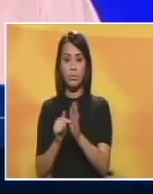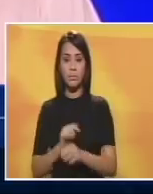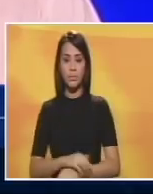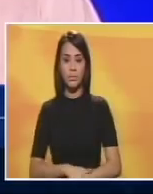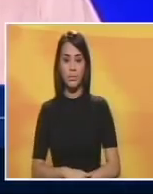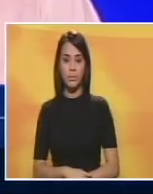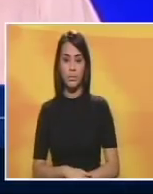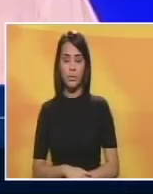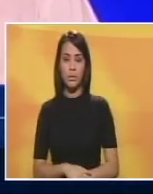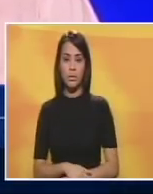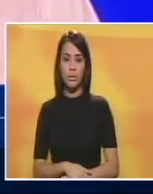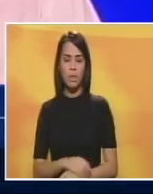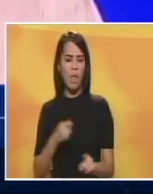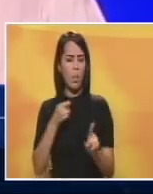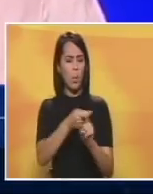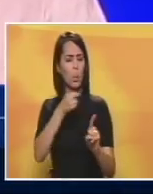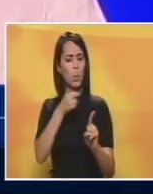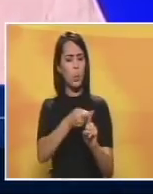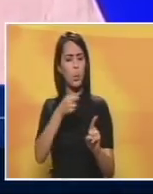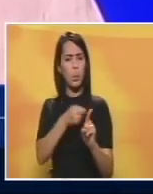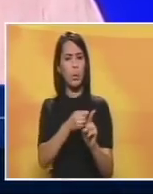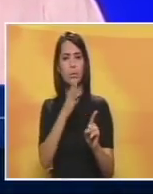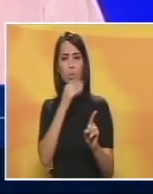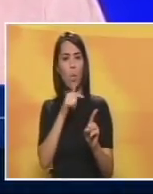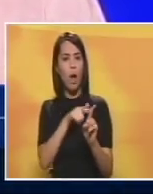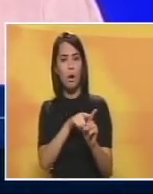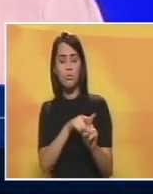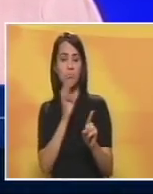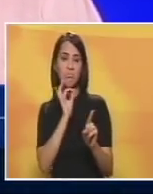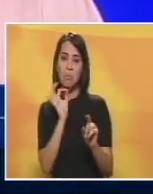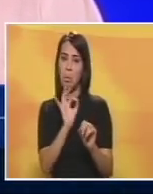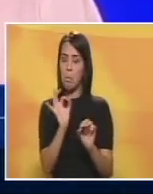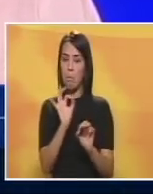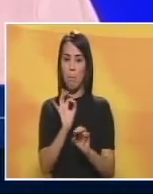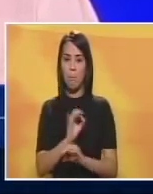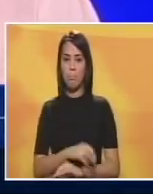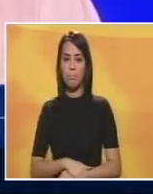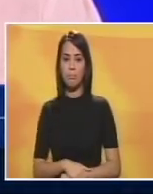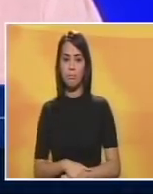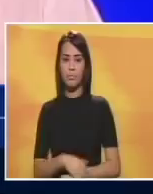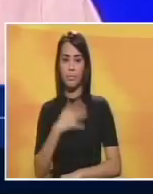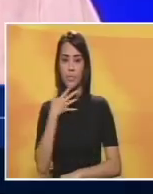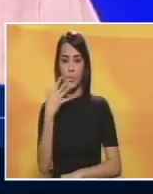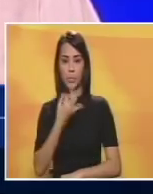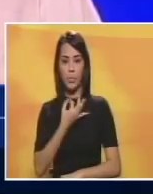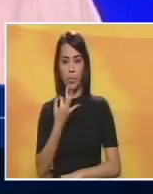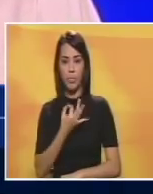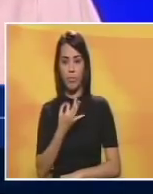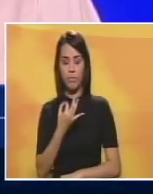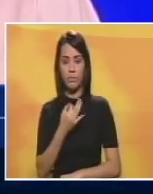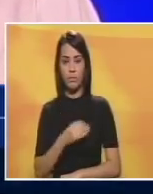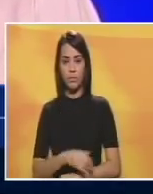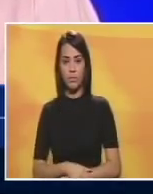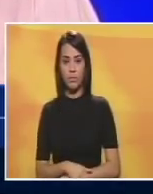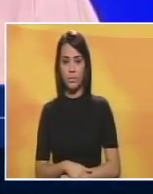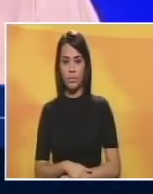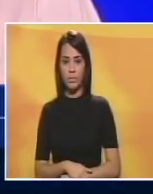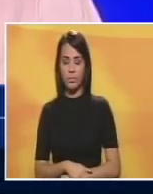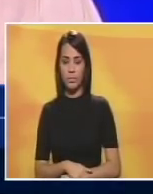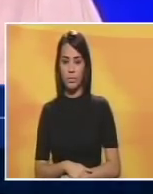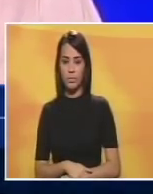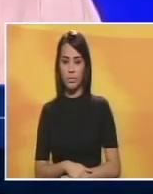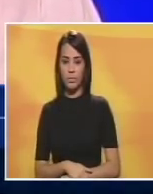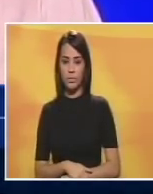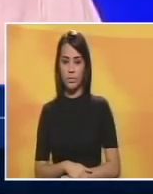de tortura ni de maltrato, más allá de realmente el tema allí